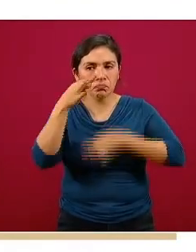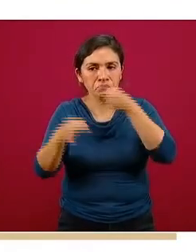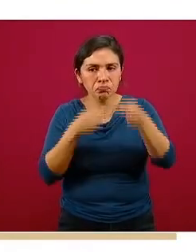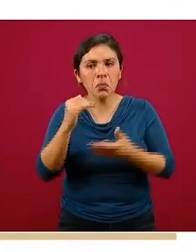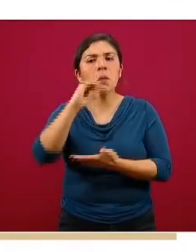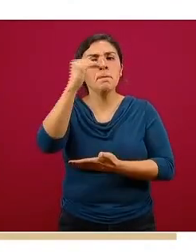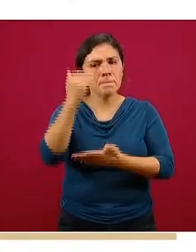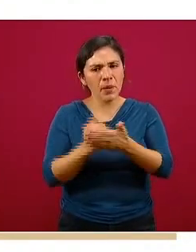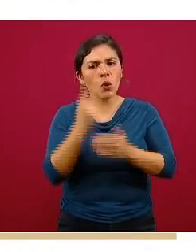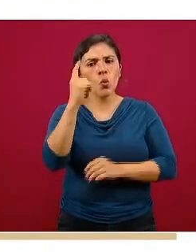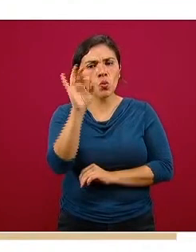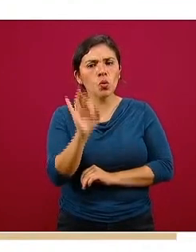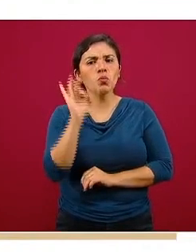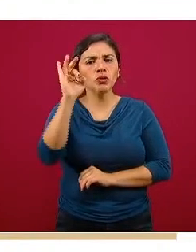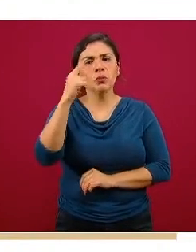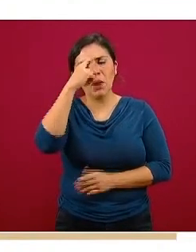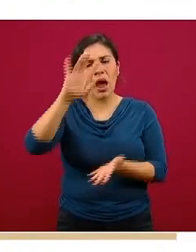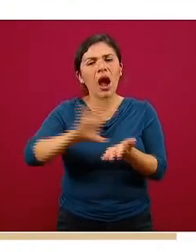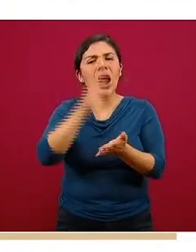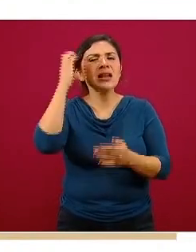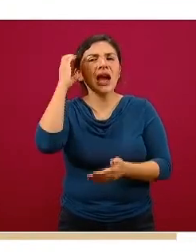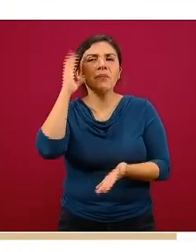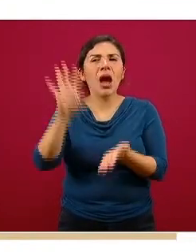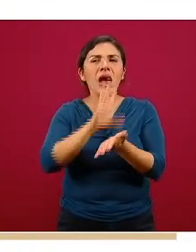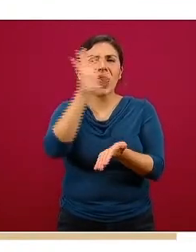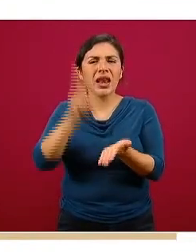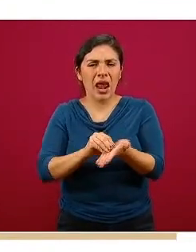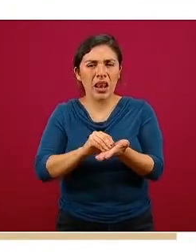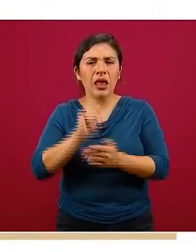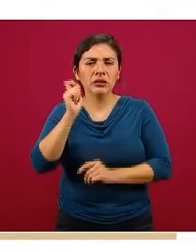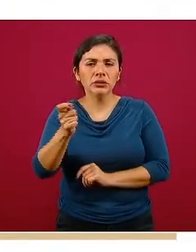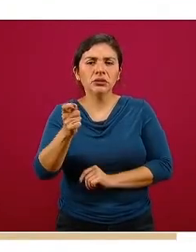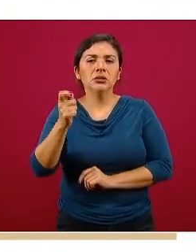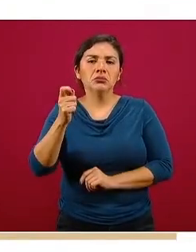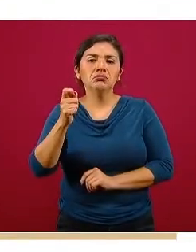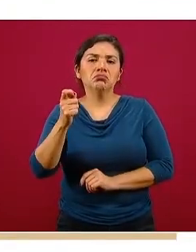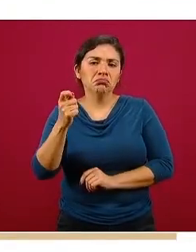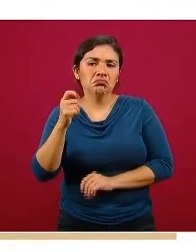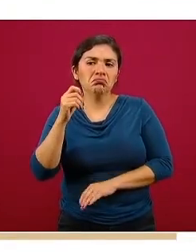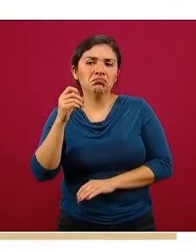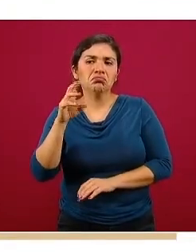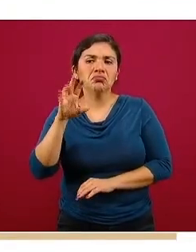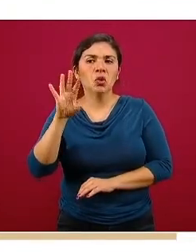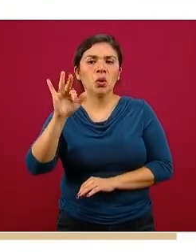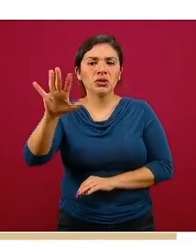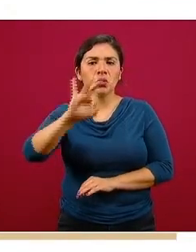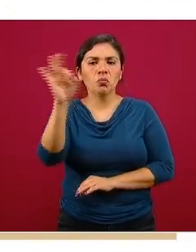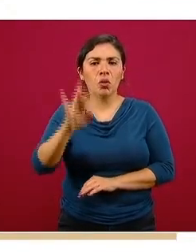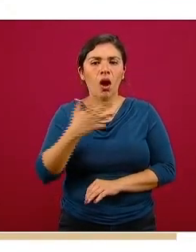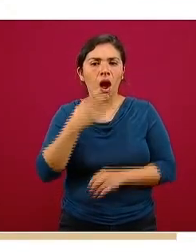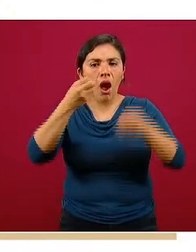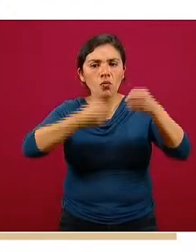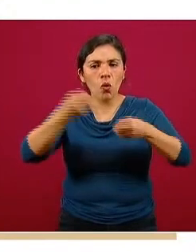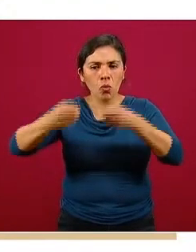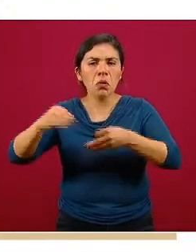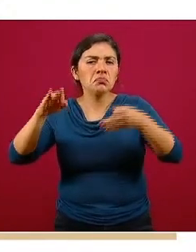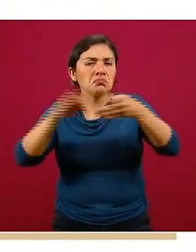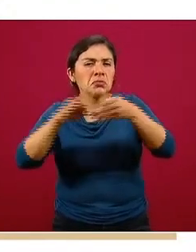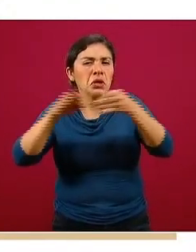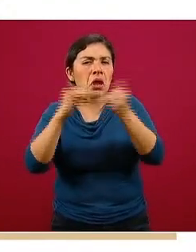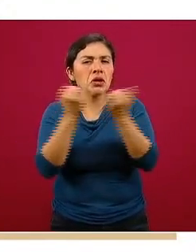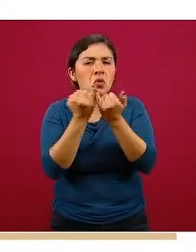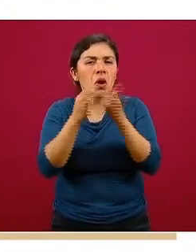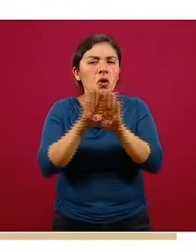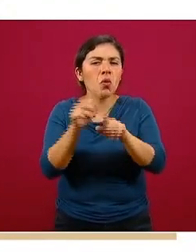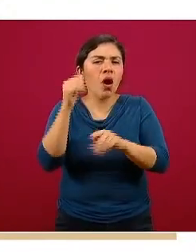en las camas IRAG generales, está en 45% el día de hoy la ocupación, y de manera similar a lo que hemos visto en los últimos